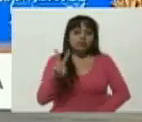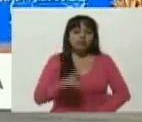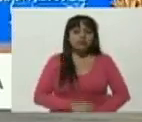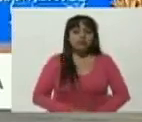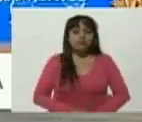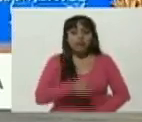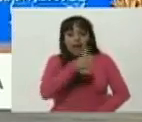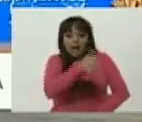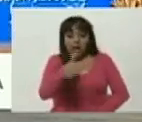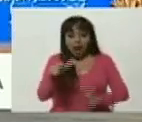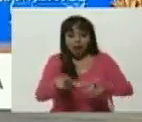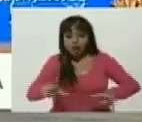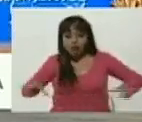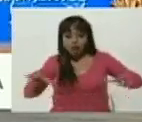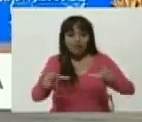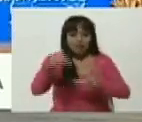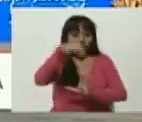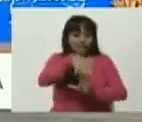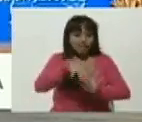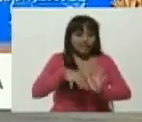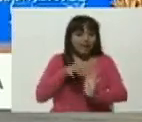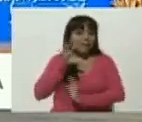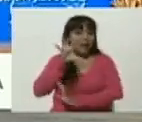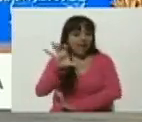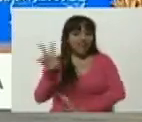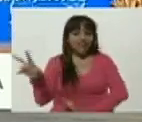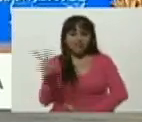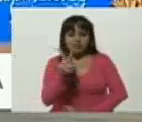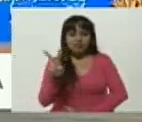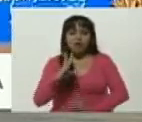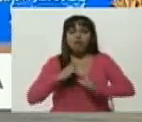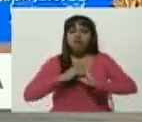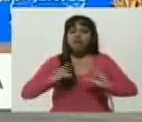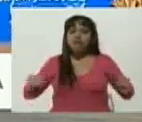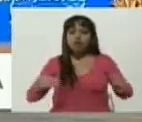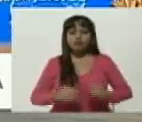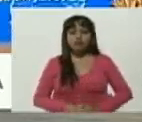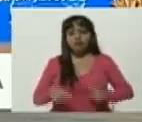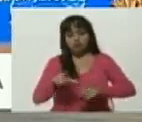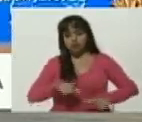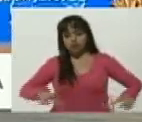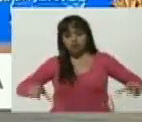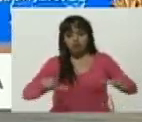unidad productiva del país, todas